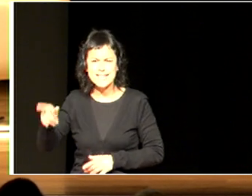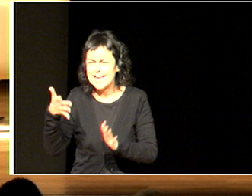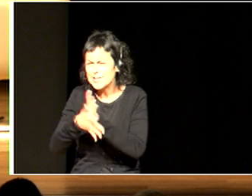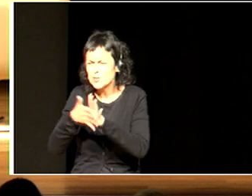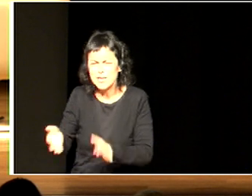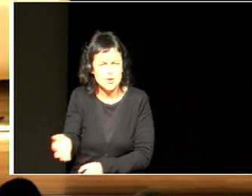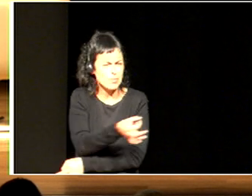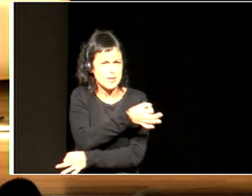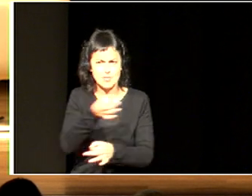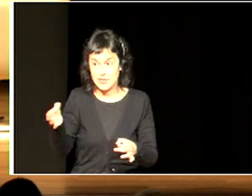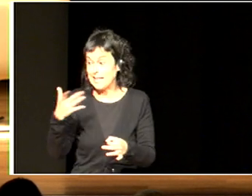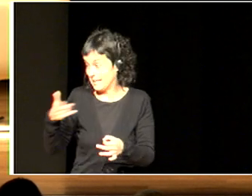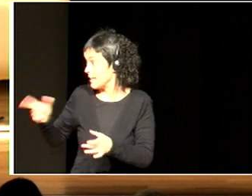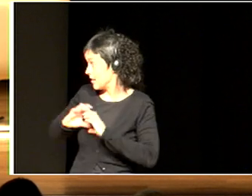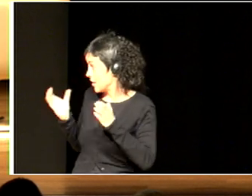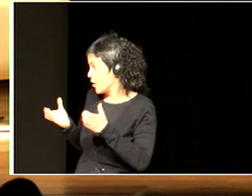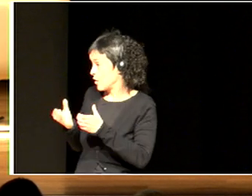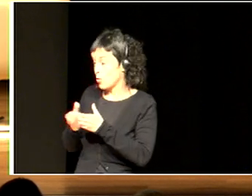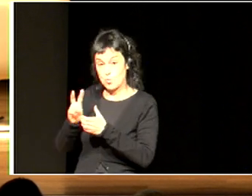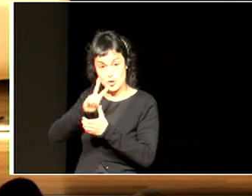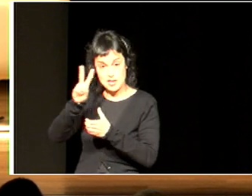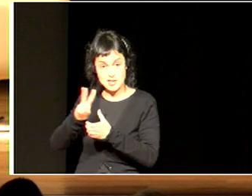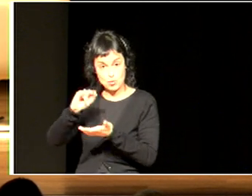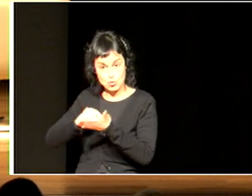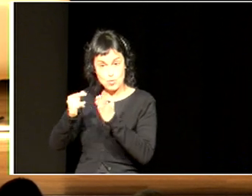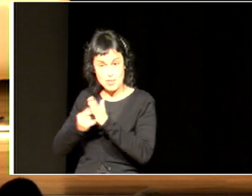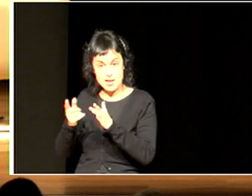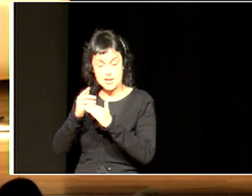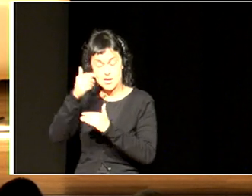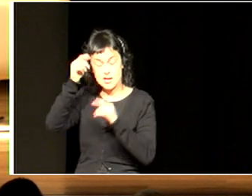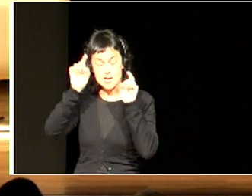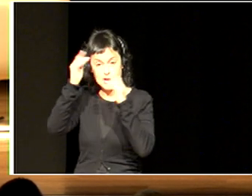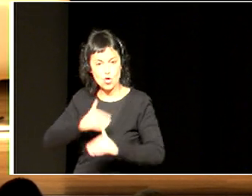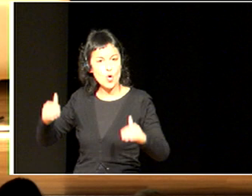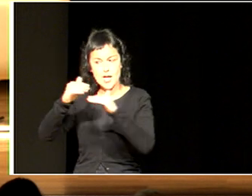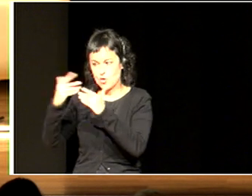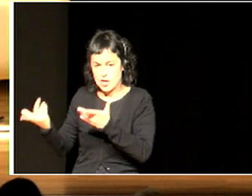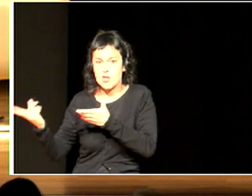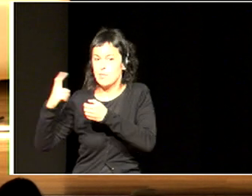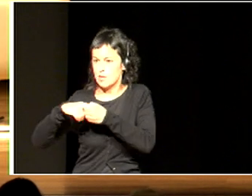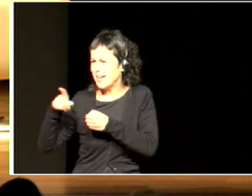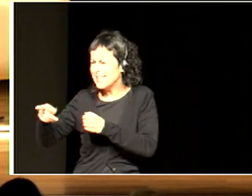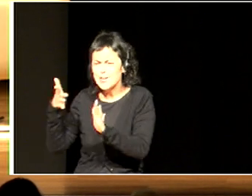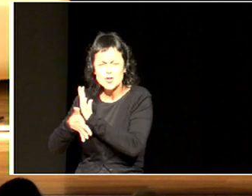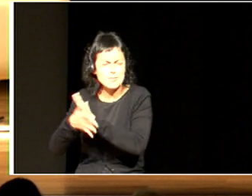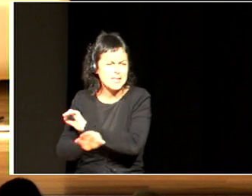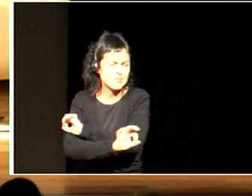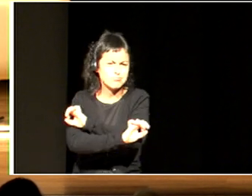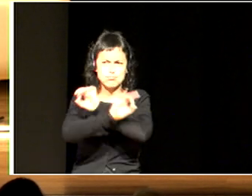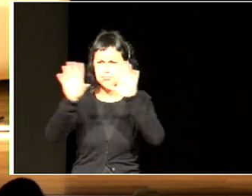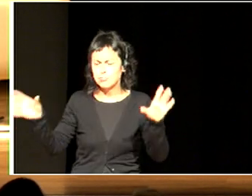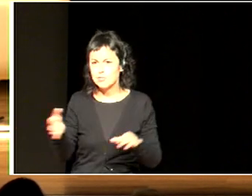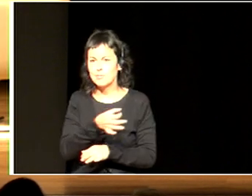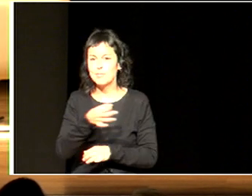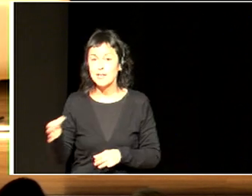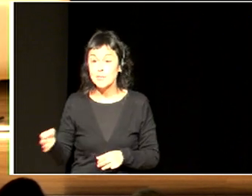parte de este equipo del segundo plan de coeducación la que mejor lo explica es ella y se previene desde la